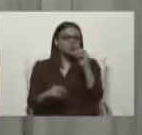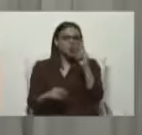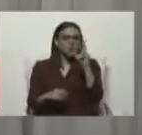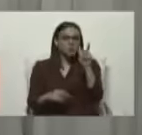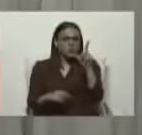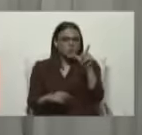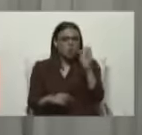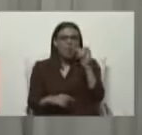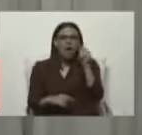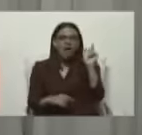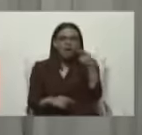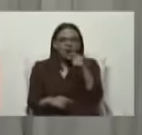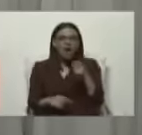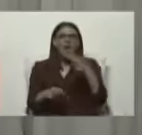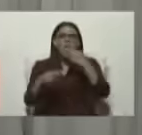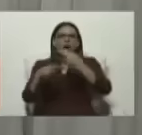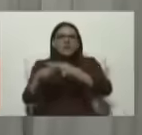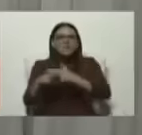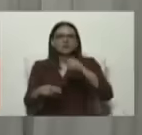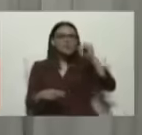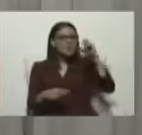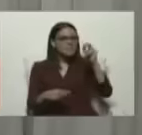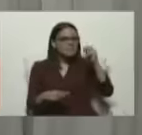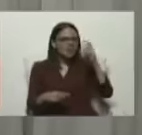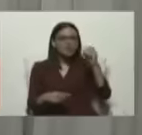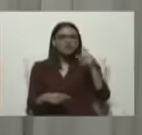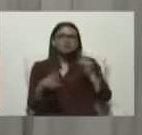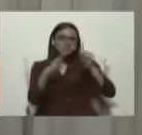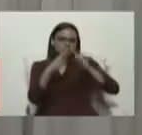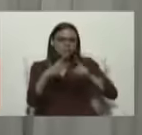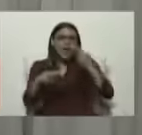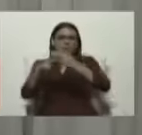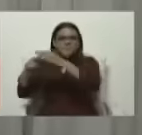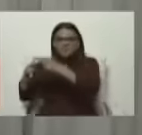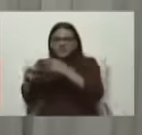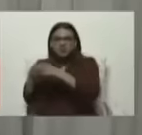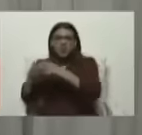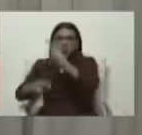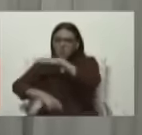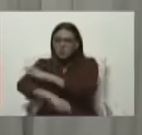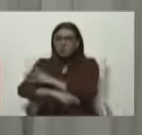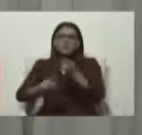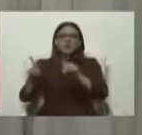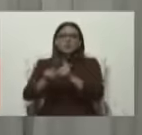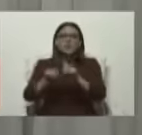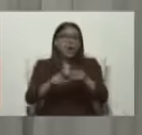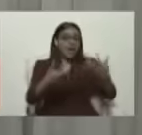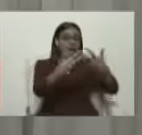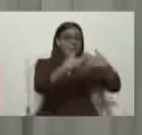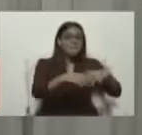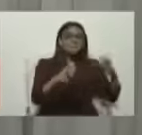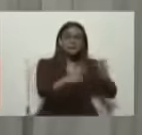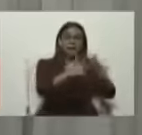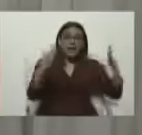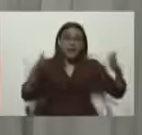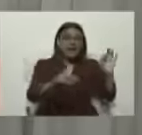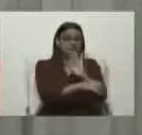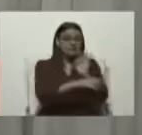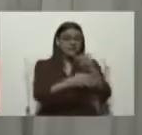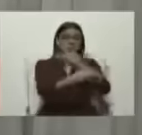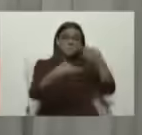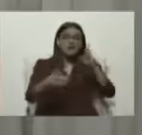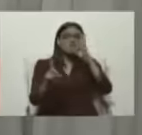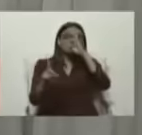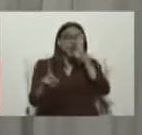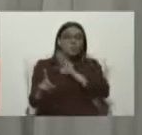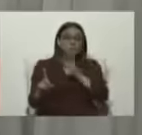Machados, a los Mendoza, etcétera, empresas grandes, rentables, bancos del Estado, por